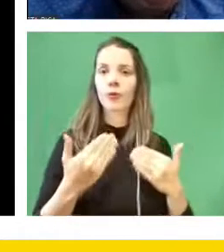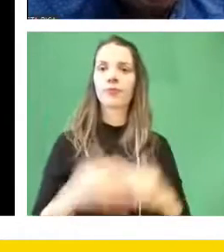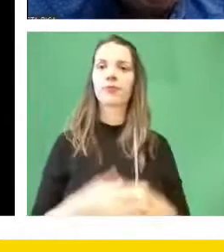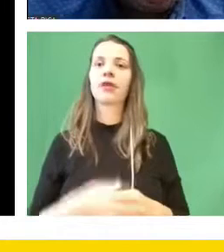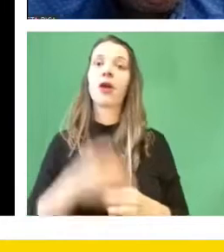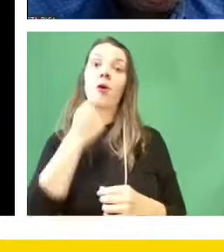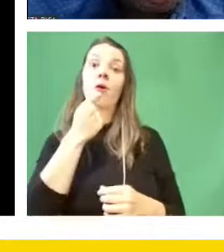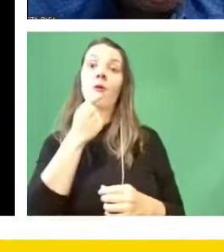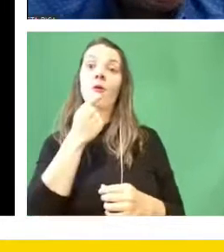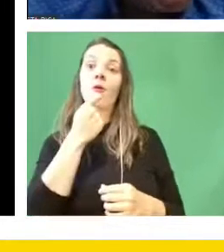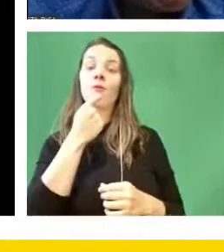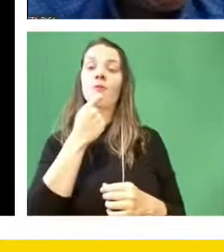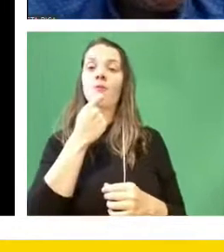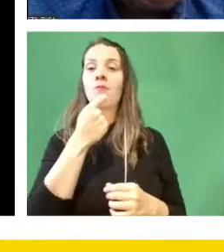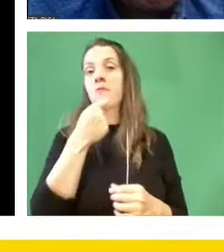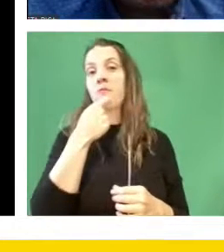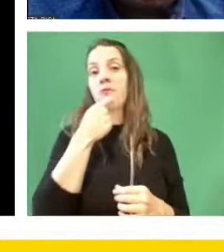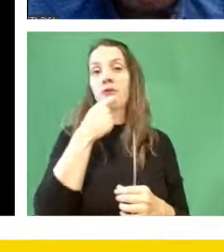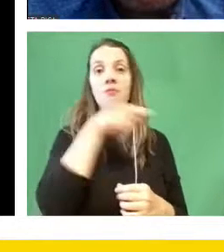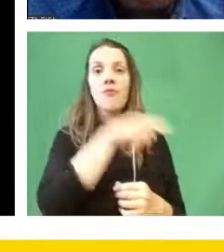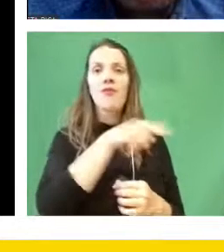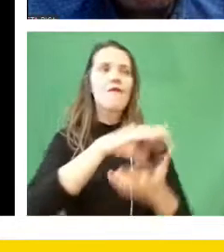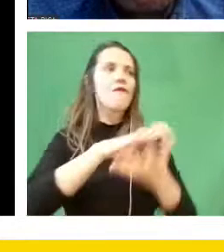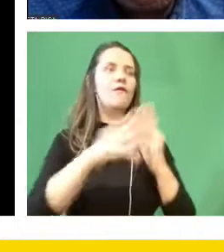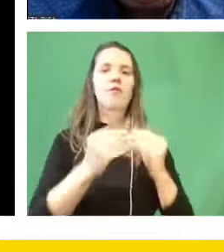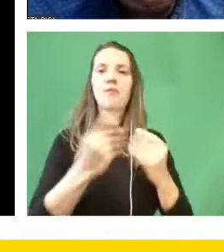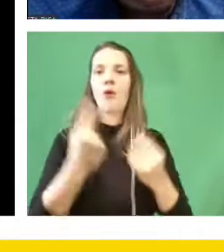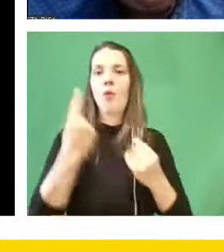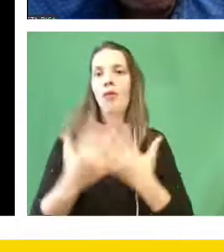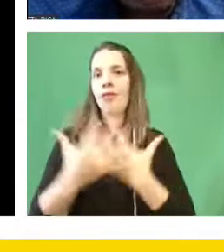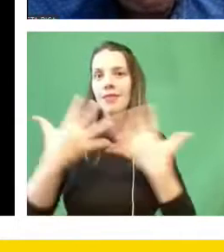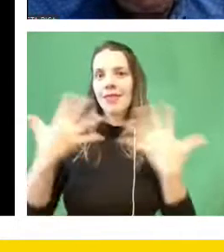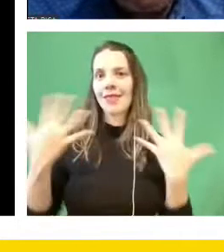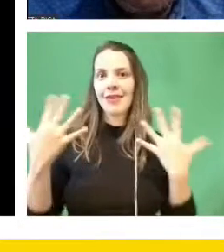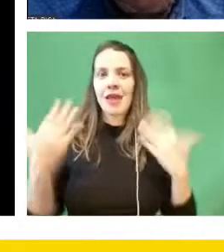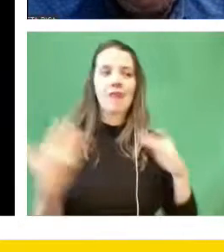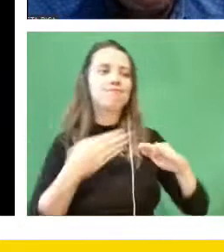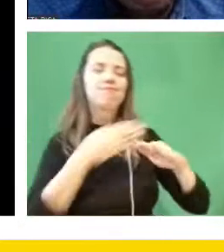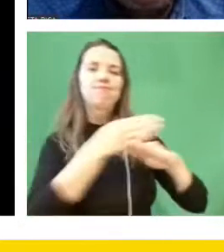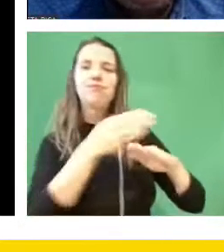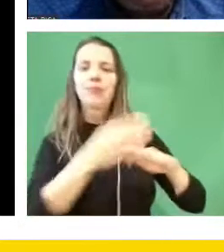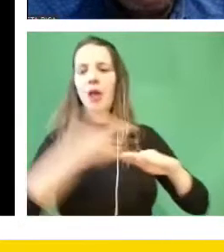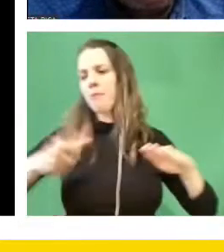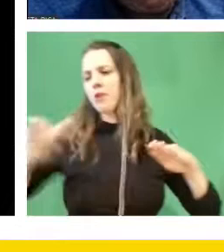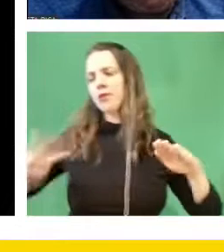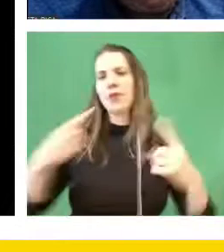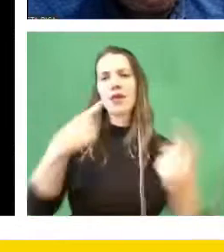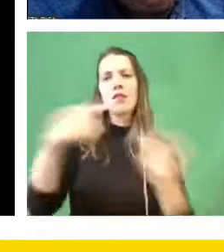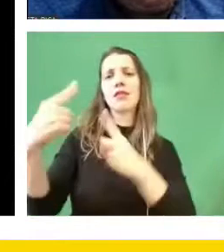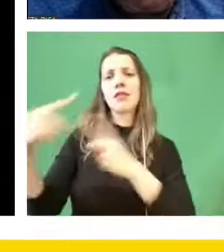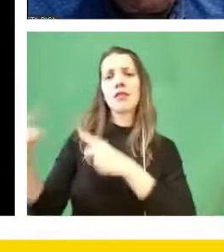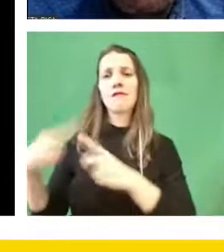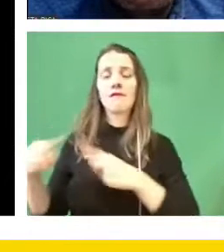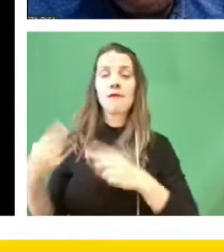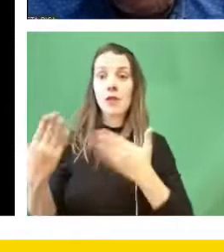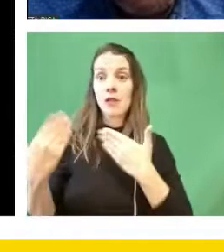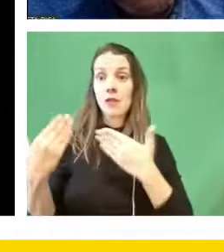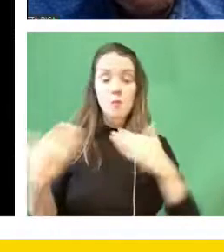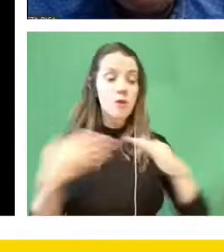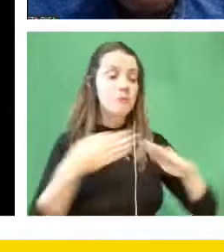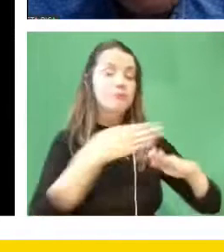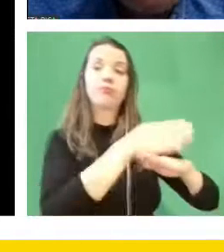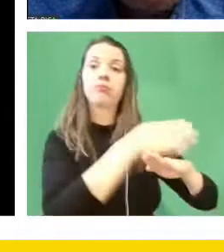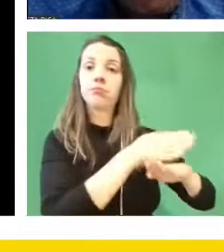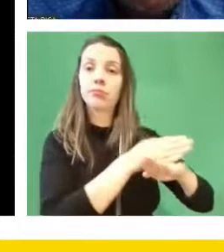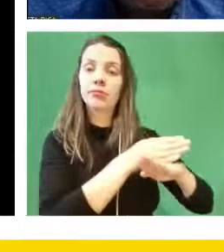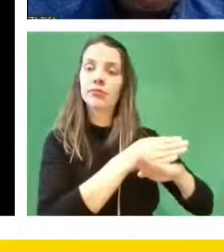bastante emotiva, fue muy linda, y pues también, como les puede tal vez ahorita extender Nati, Jacó es la sede de la